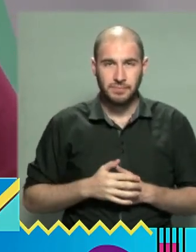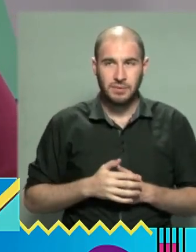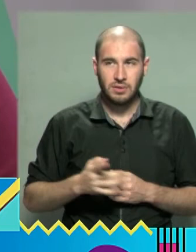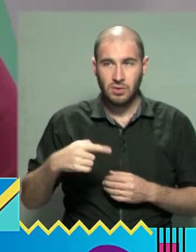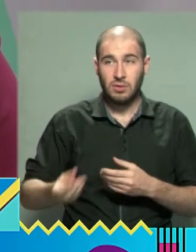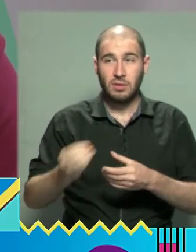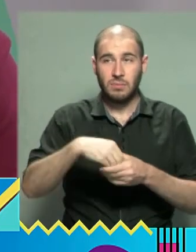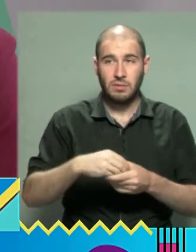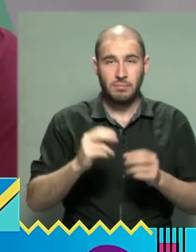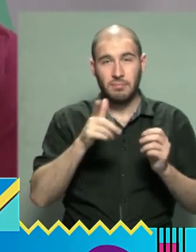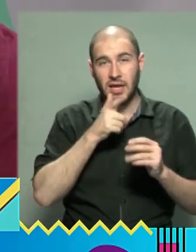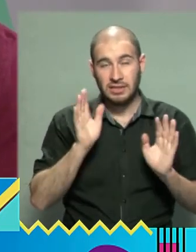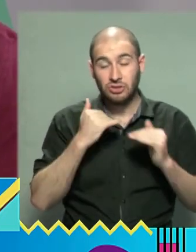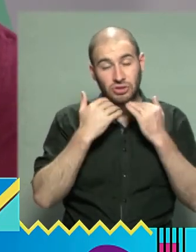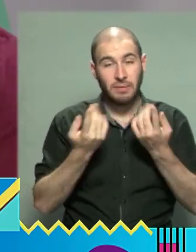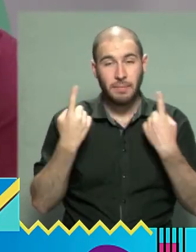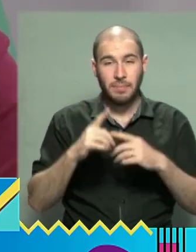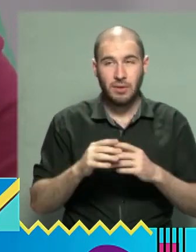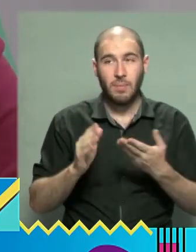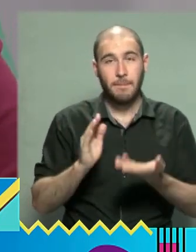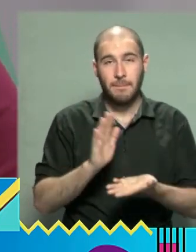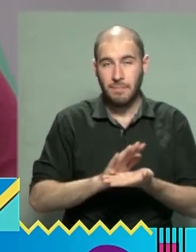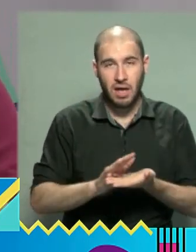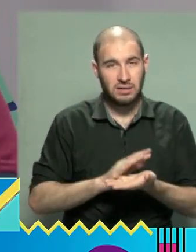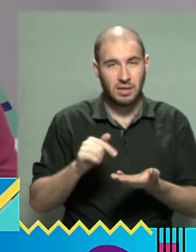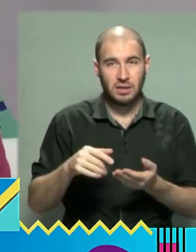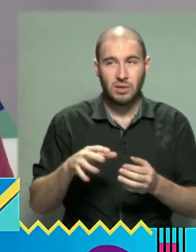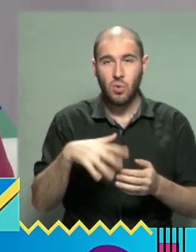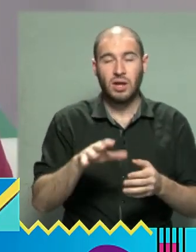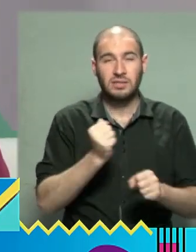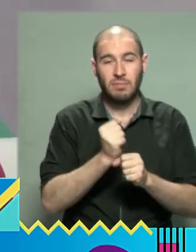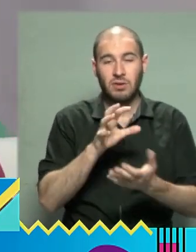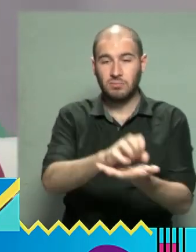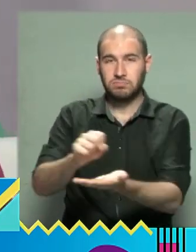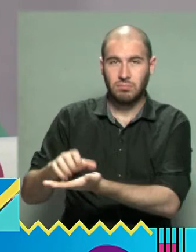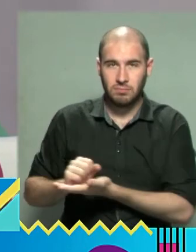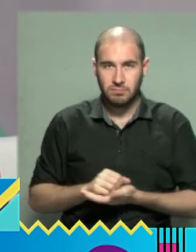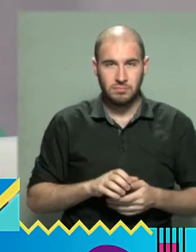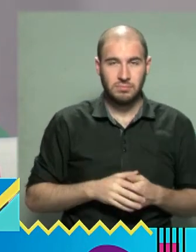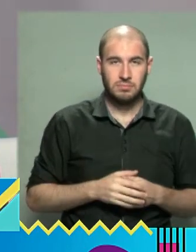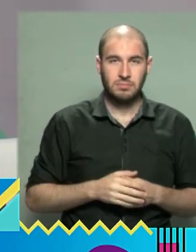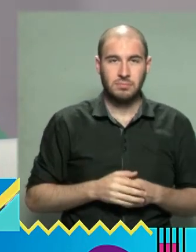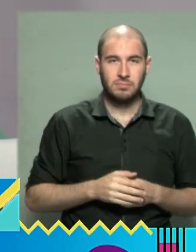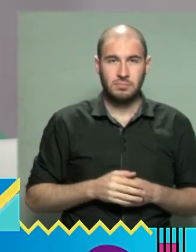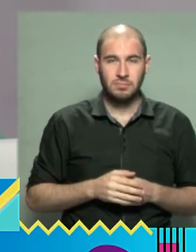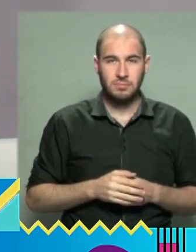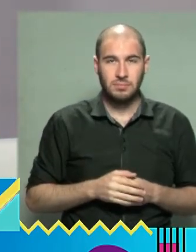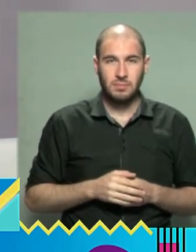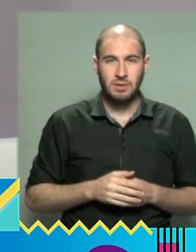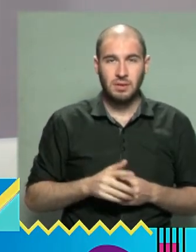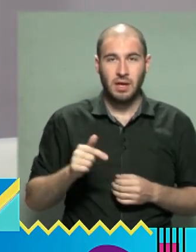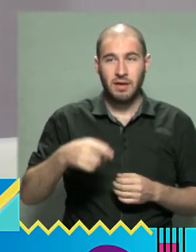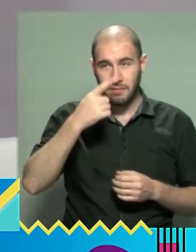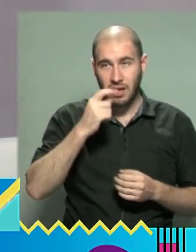ser reincorporados supuestamente, no se sabe, pero fue sobre la base de ocupar lugares de trabajo y demás. Y concretamente que se terminen